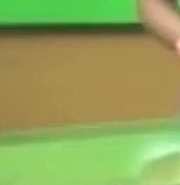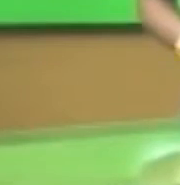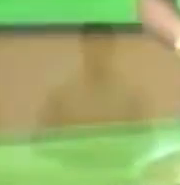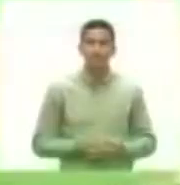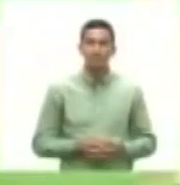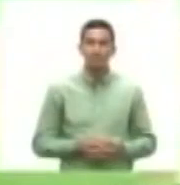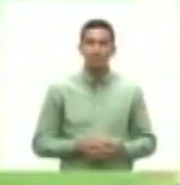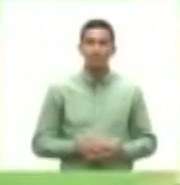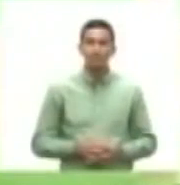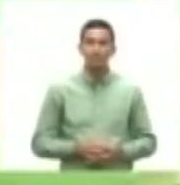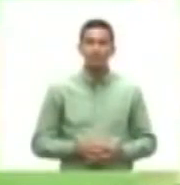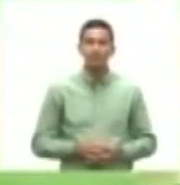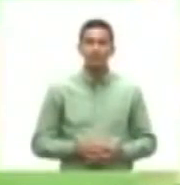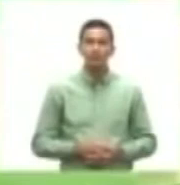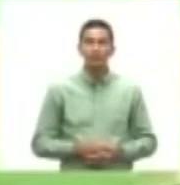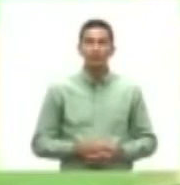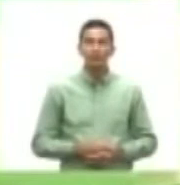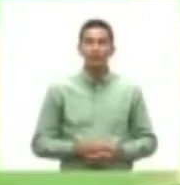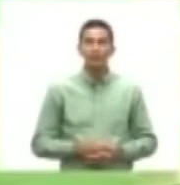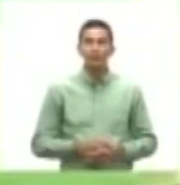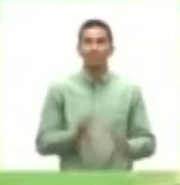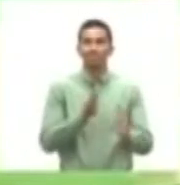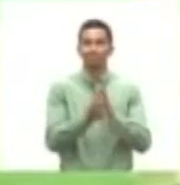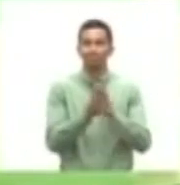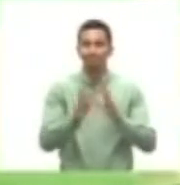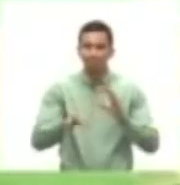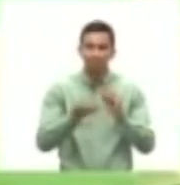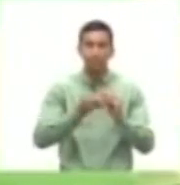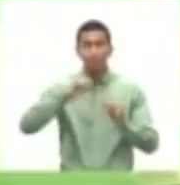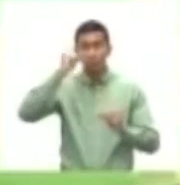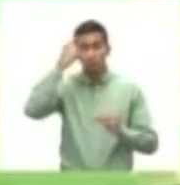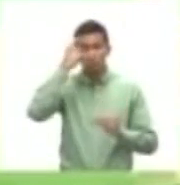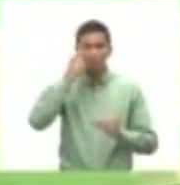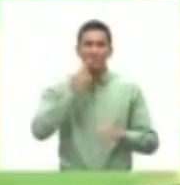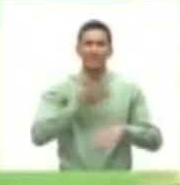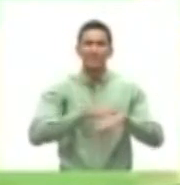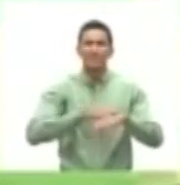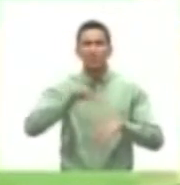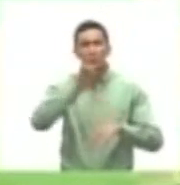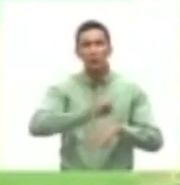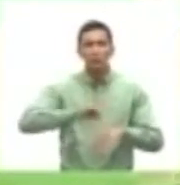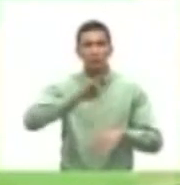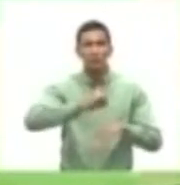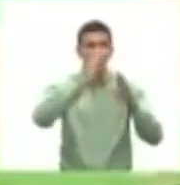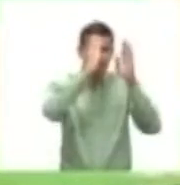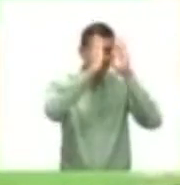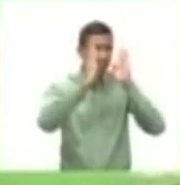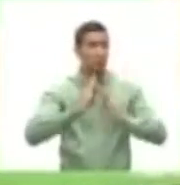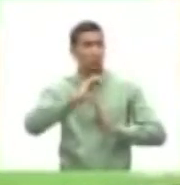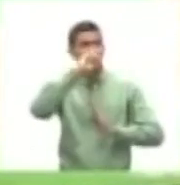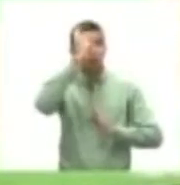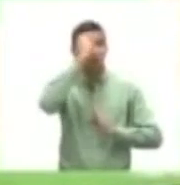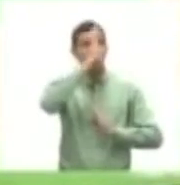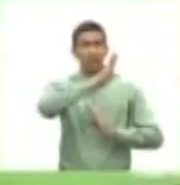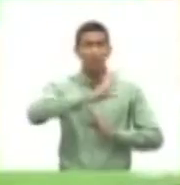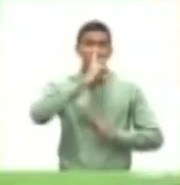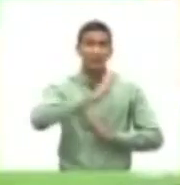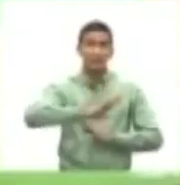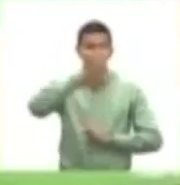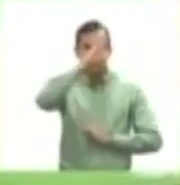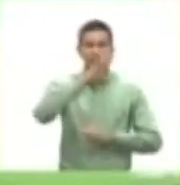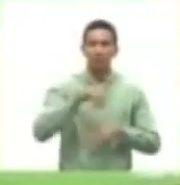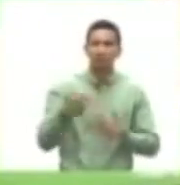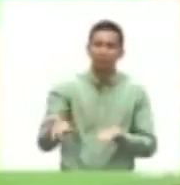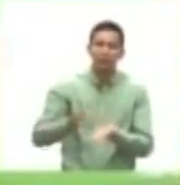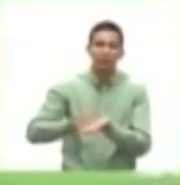tenemos más información. El gobierno departamental solicitó de manera urgente la atención del gobierno nacional para resolver la situación de los connacionales